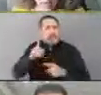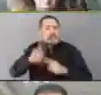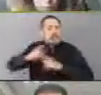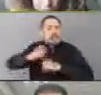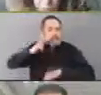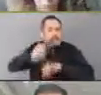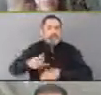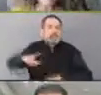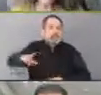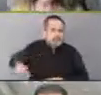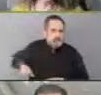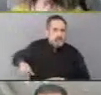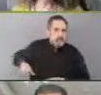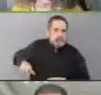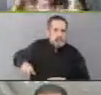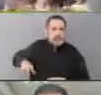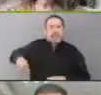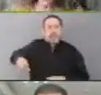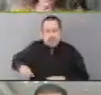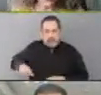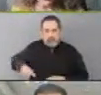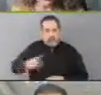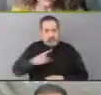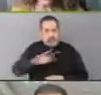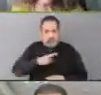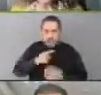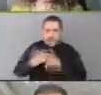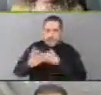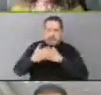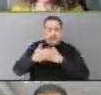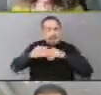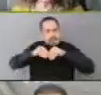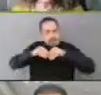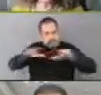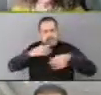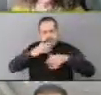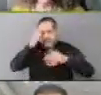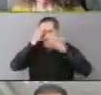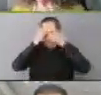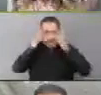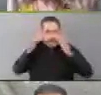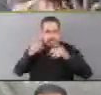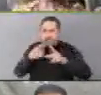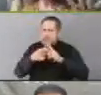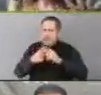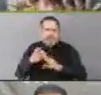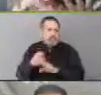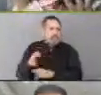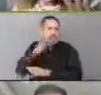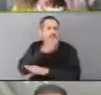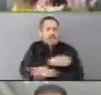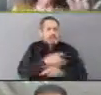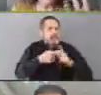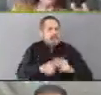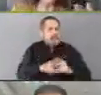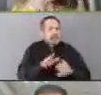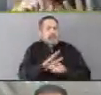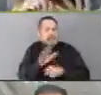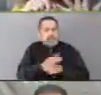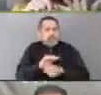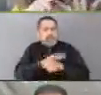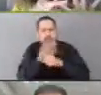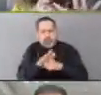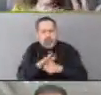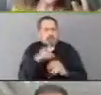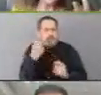Y el gobierno es el que nos ha dado a conocer desde que se estableció cuáles vacunas van a